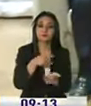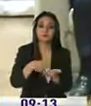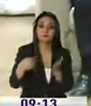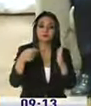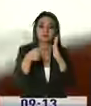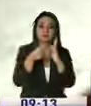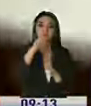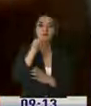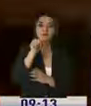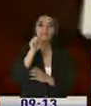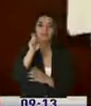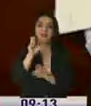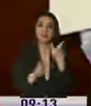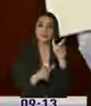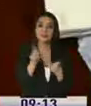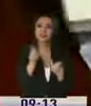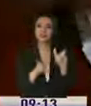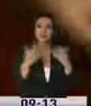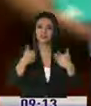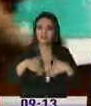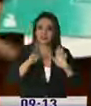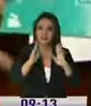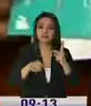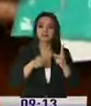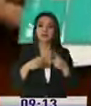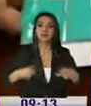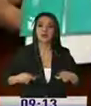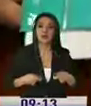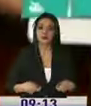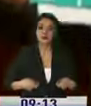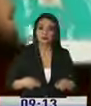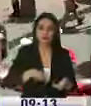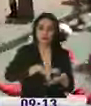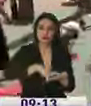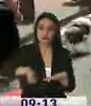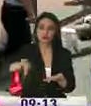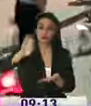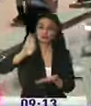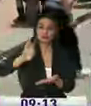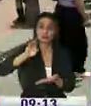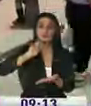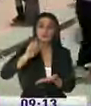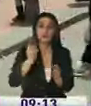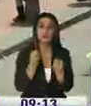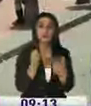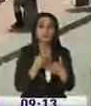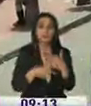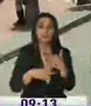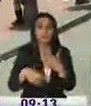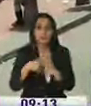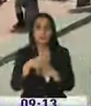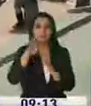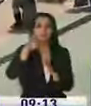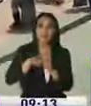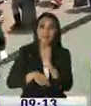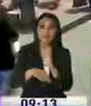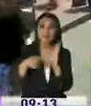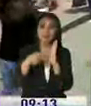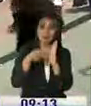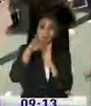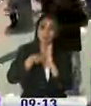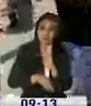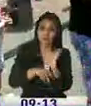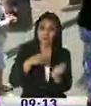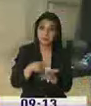a la renta de las personas naturales en los gastos deducibles, en el que se considera el número de hijos para la disminución progresiva de